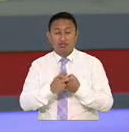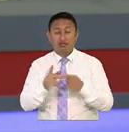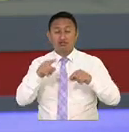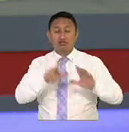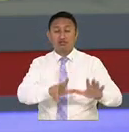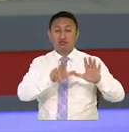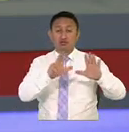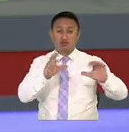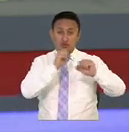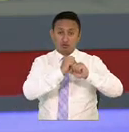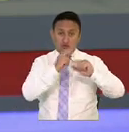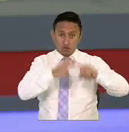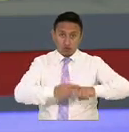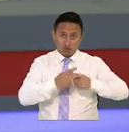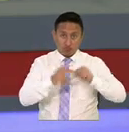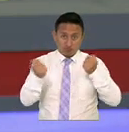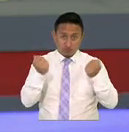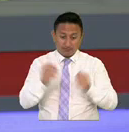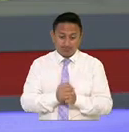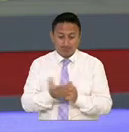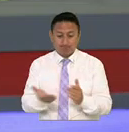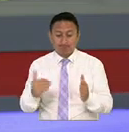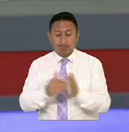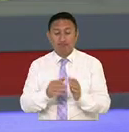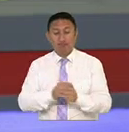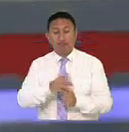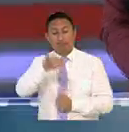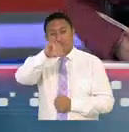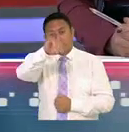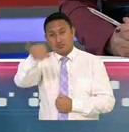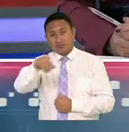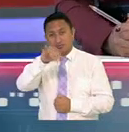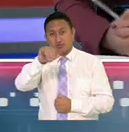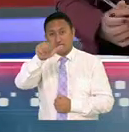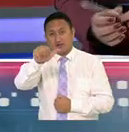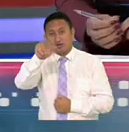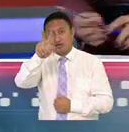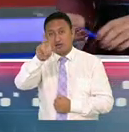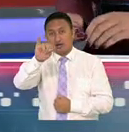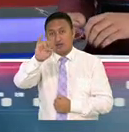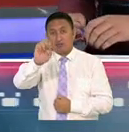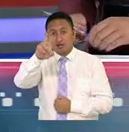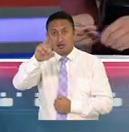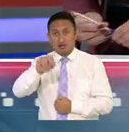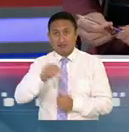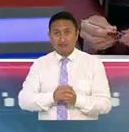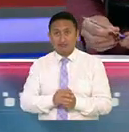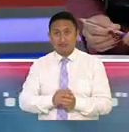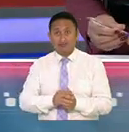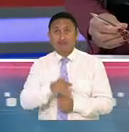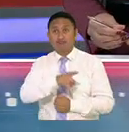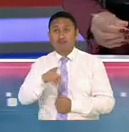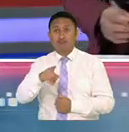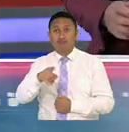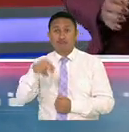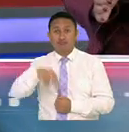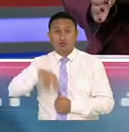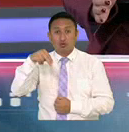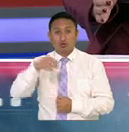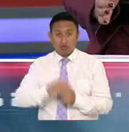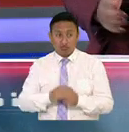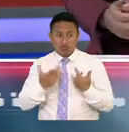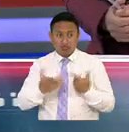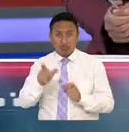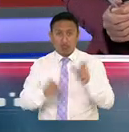las 20 horas. Por eso vamos a hacer contacto nuevamente con Javier Rosero, quien se encuentra en el distrito Eugenio Espejo, donde ya está